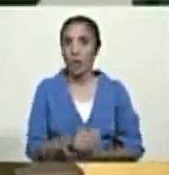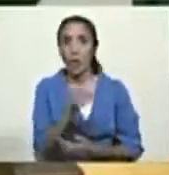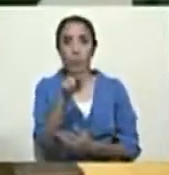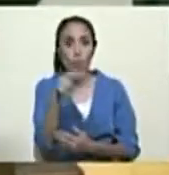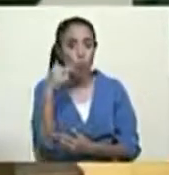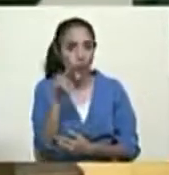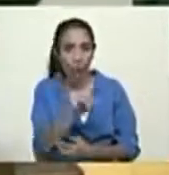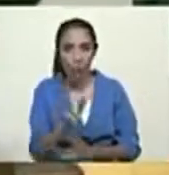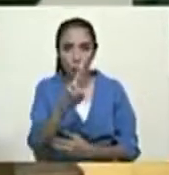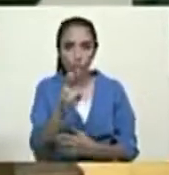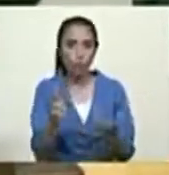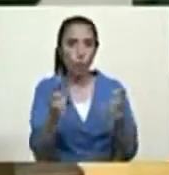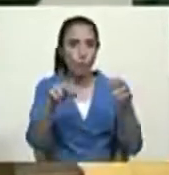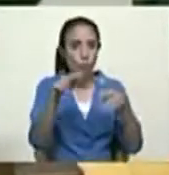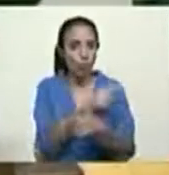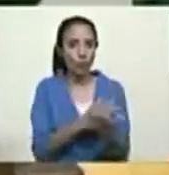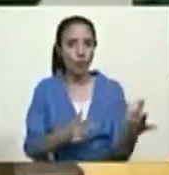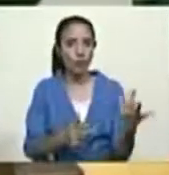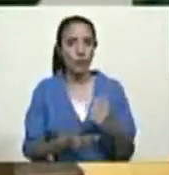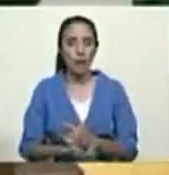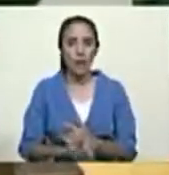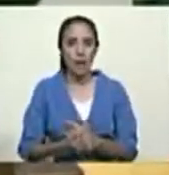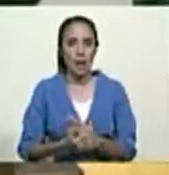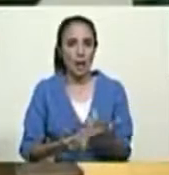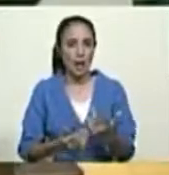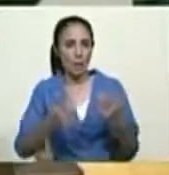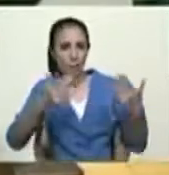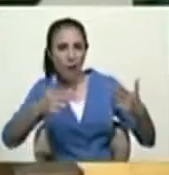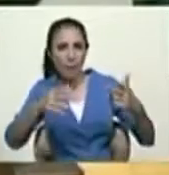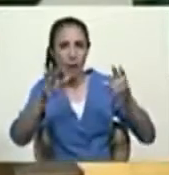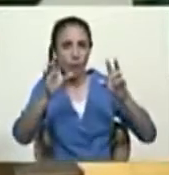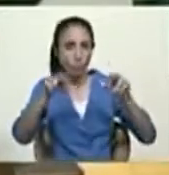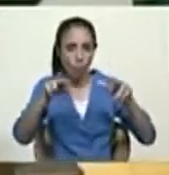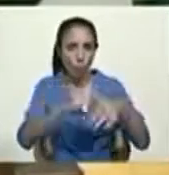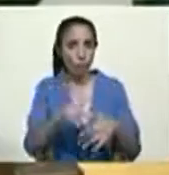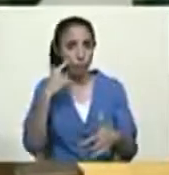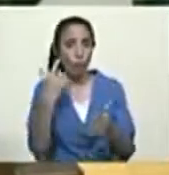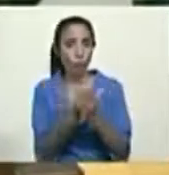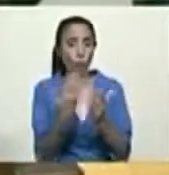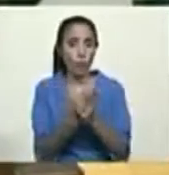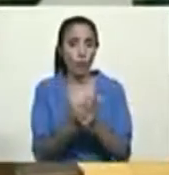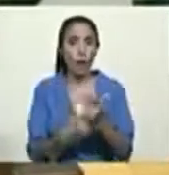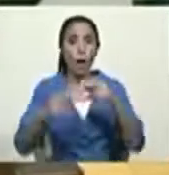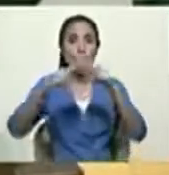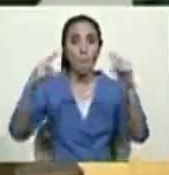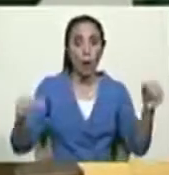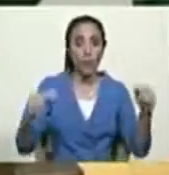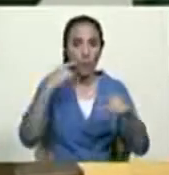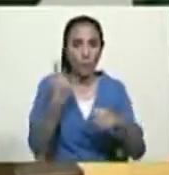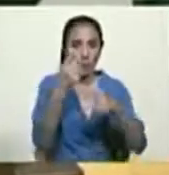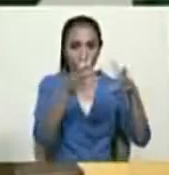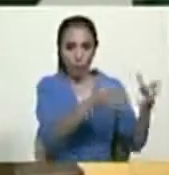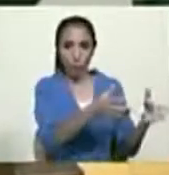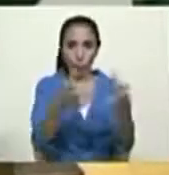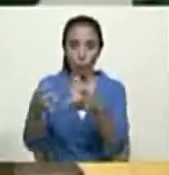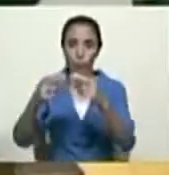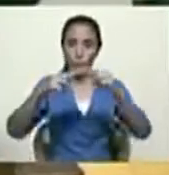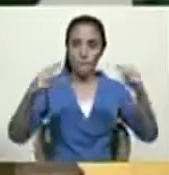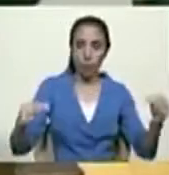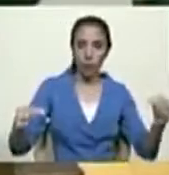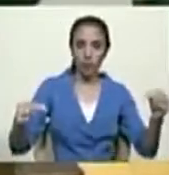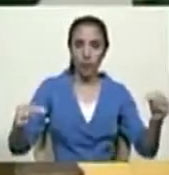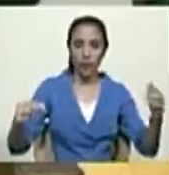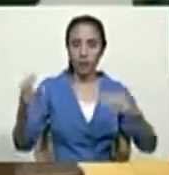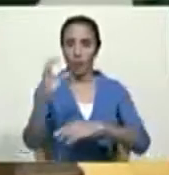ningún tipo de fuerza letal por eso ustedes han visto que en los dos puentes principales entre venezuela